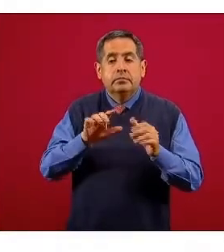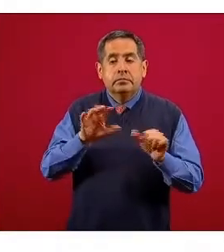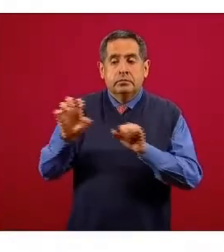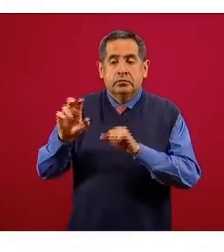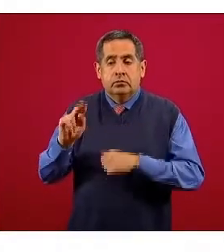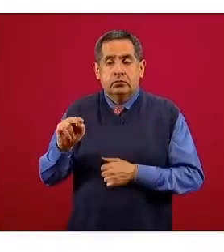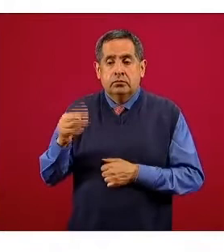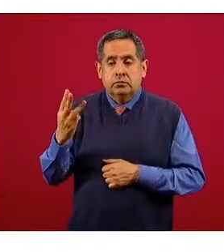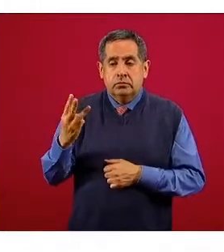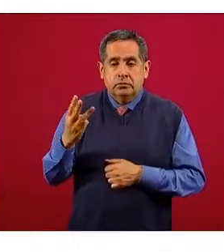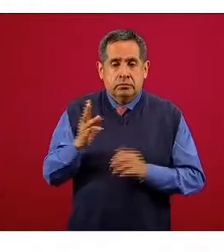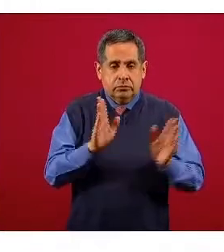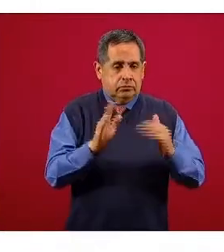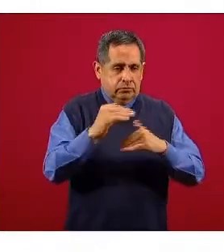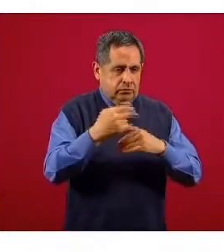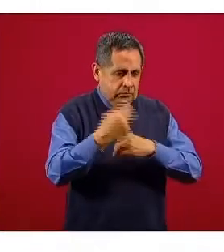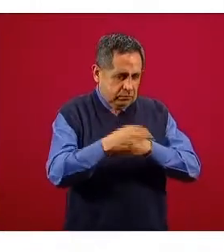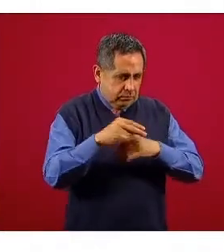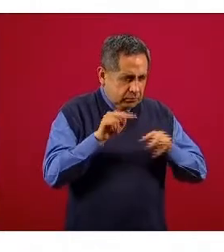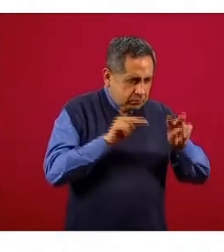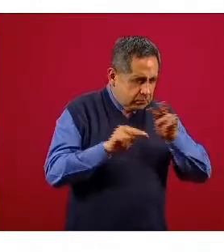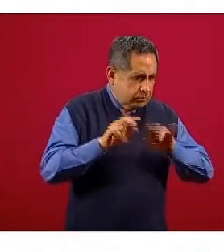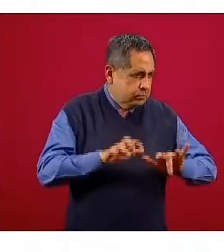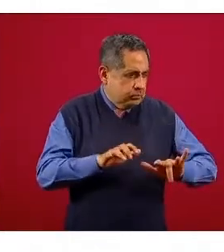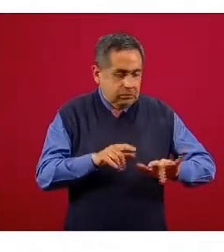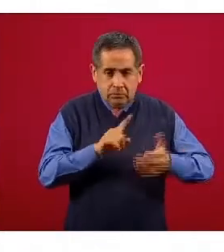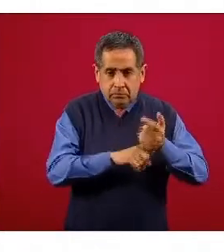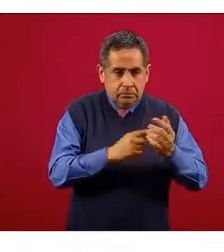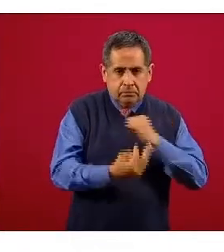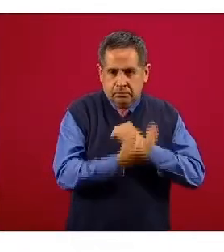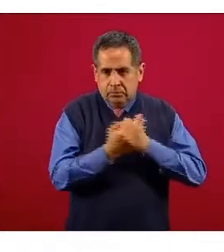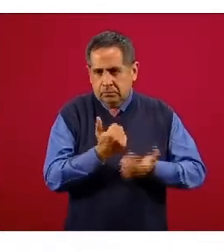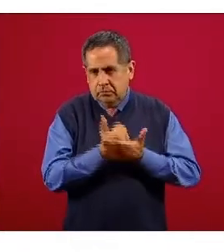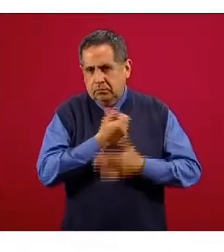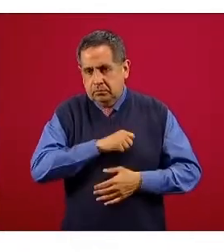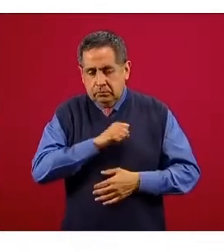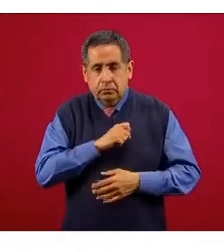1.683 monitores y adicionalmente se han reparado